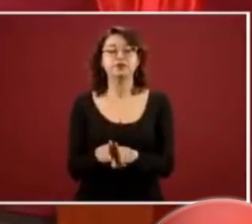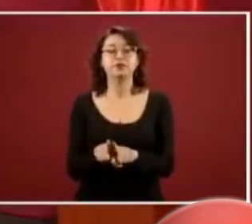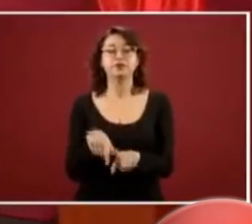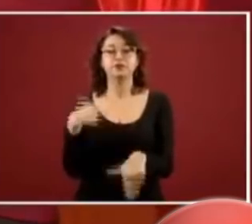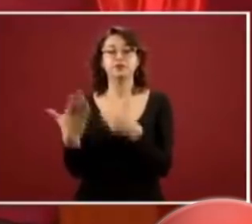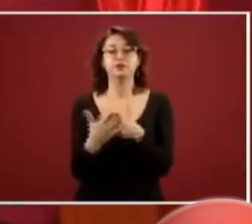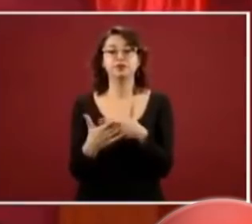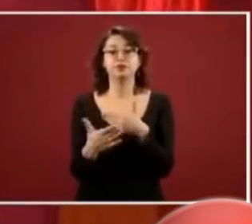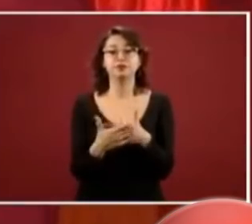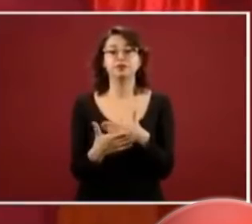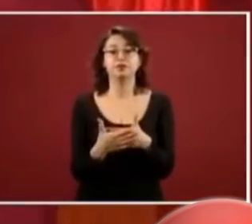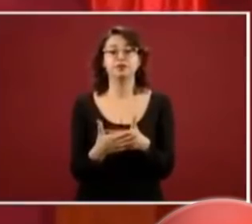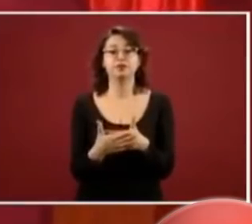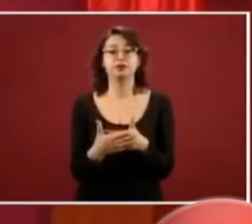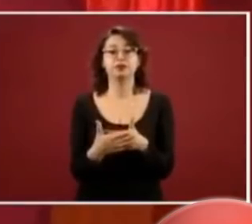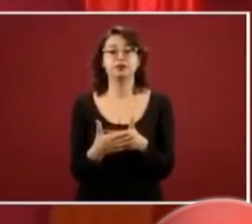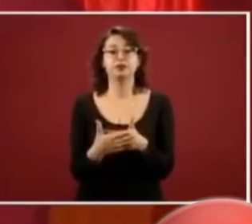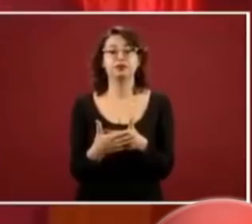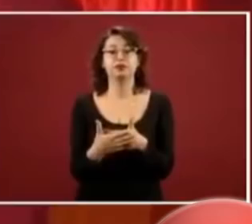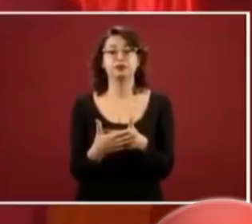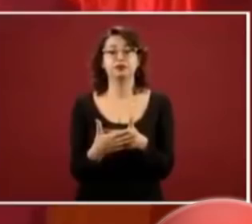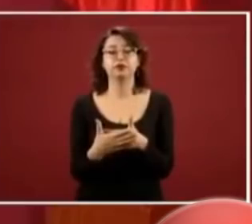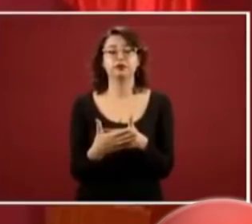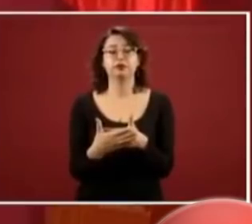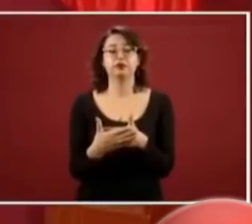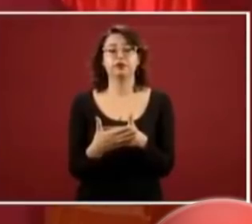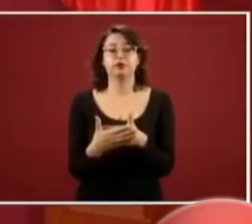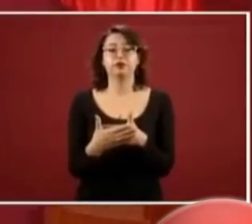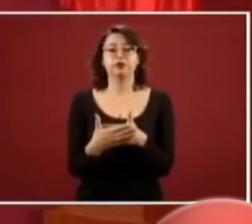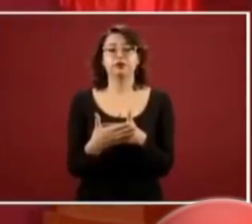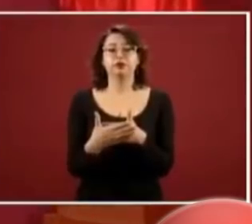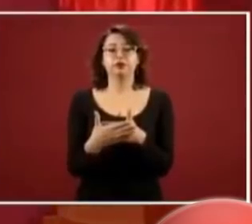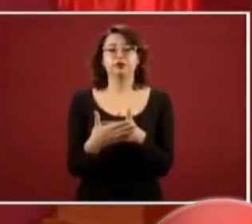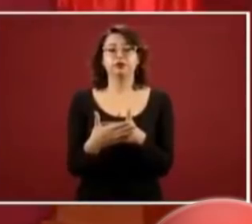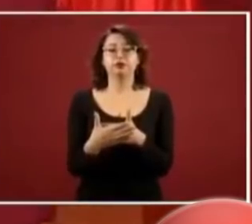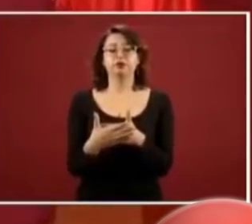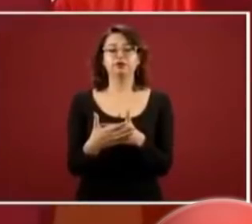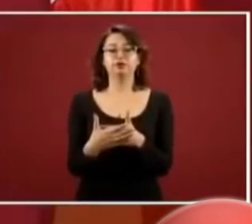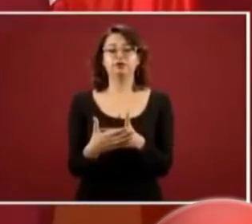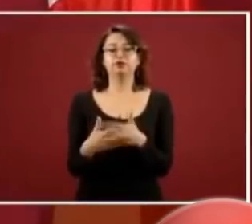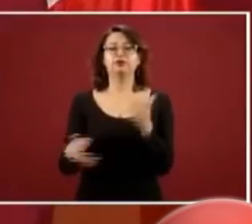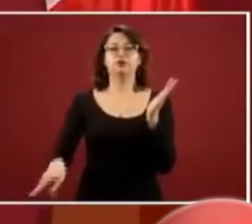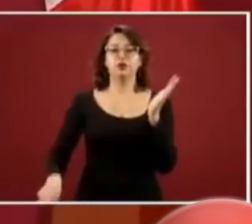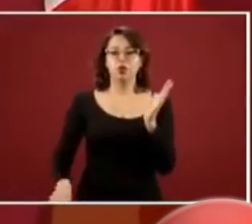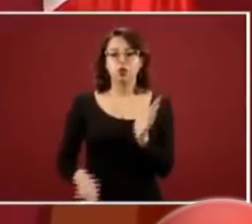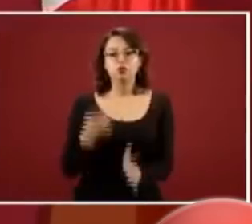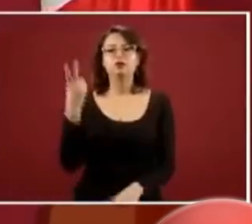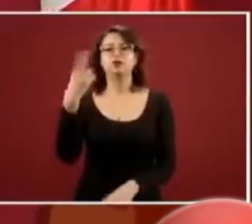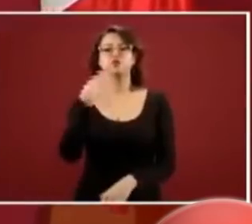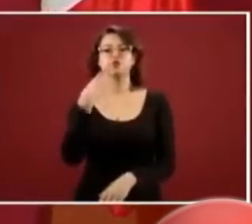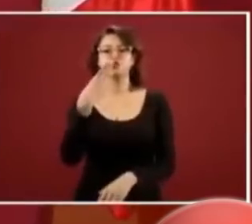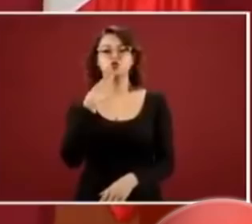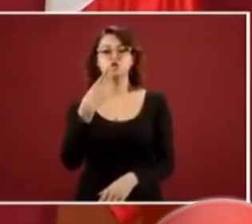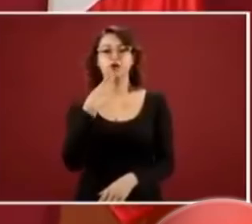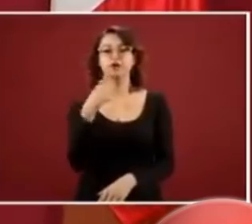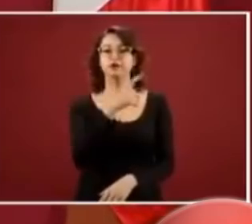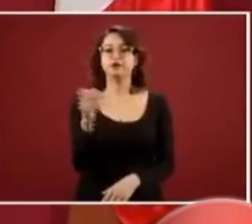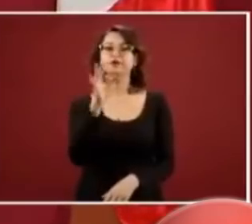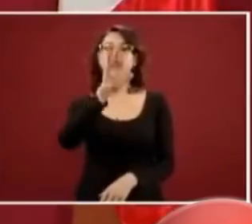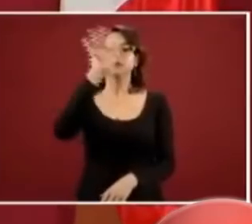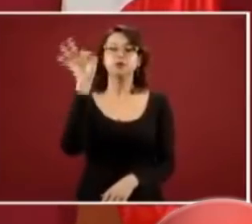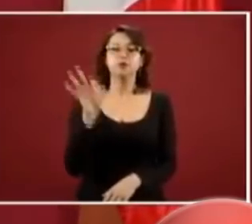resolver la utilización completa del aeropuerto